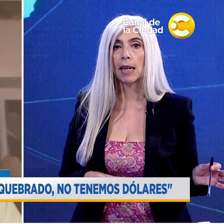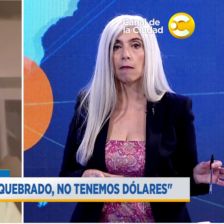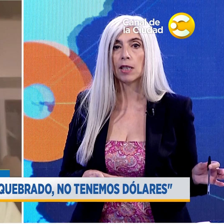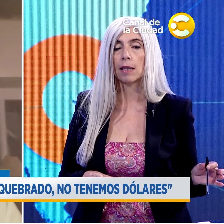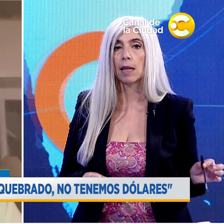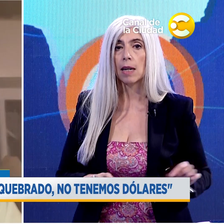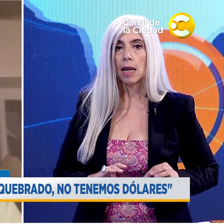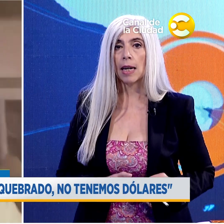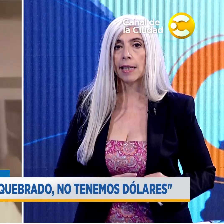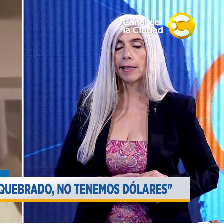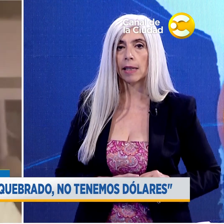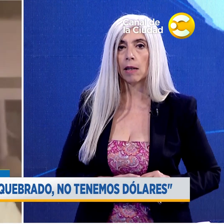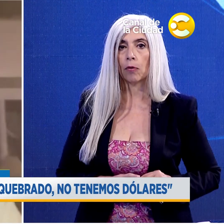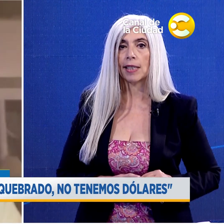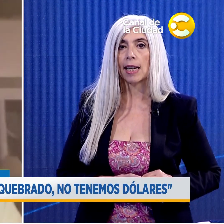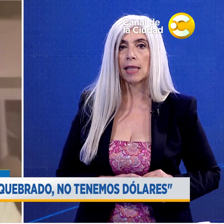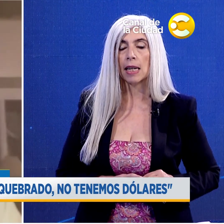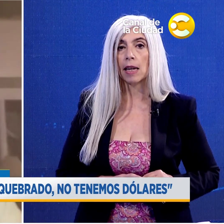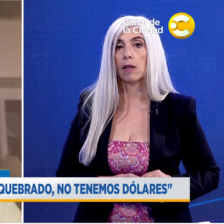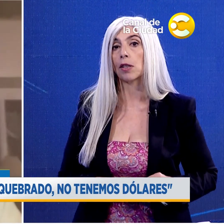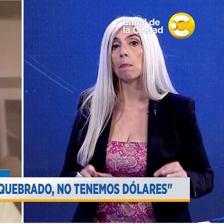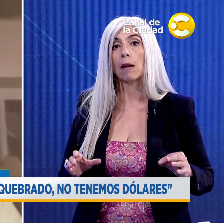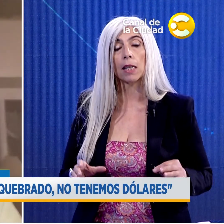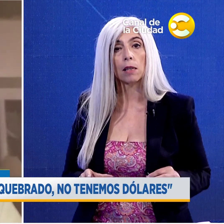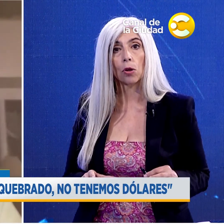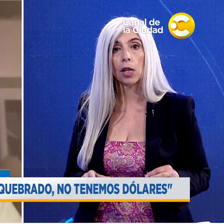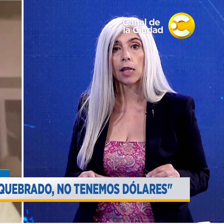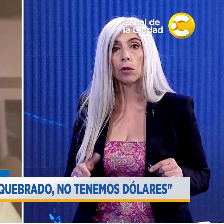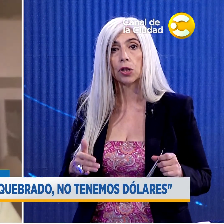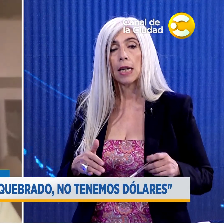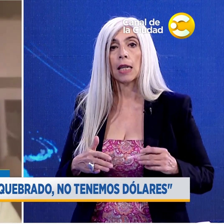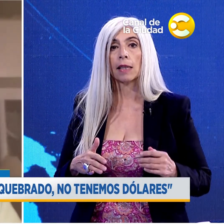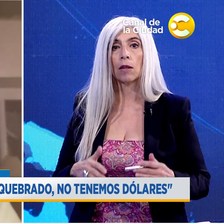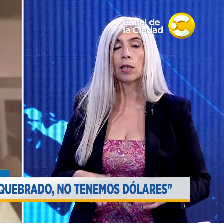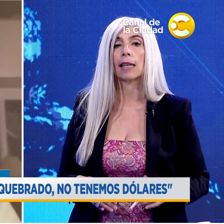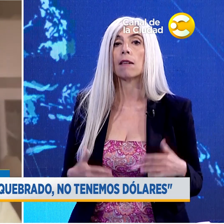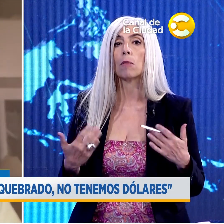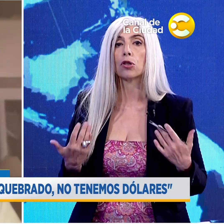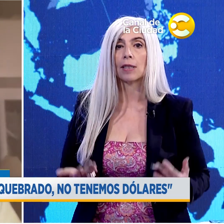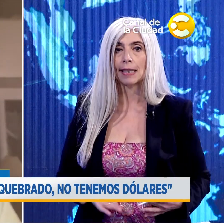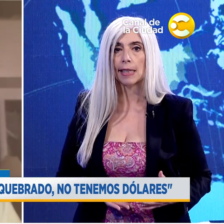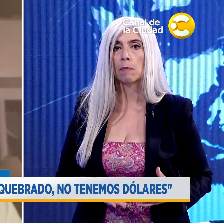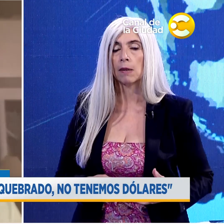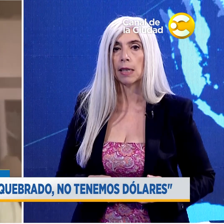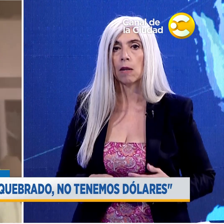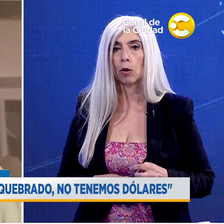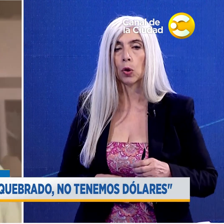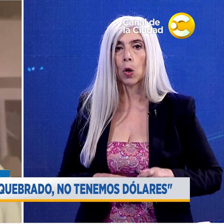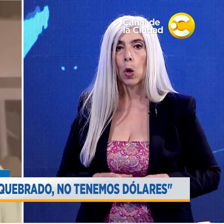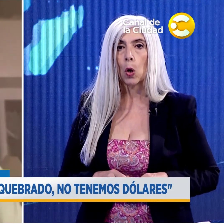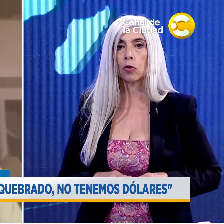esta semana. Vamos a tener el índice oficial de inflación. Va a venir en dos dígitos y hasta donde sabemos, diciembre va a